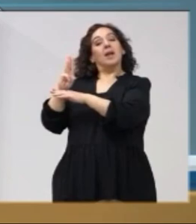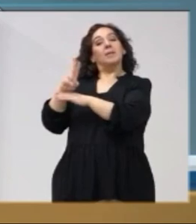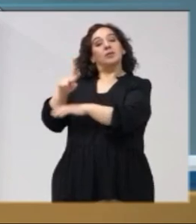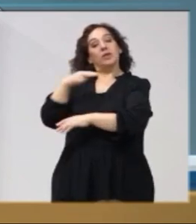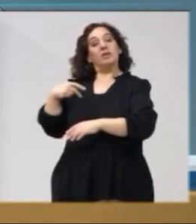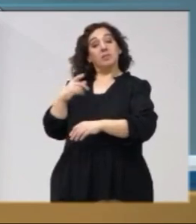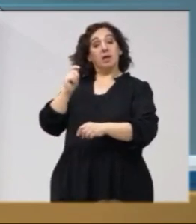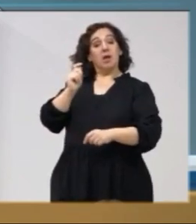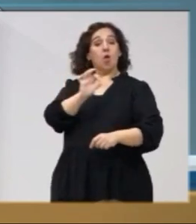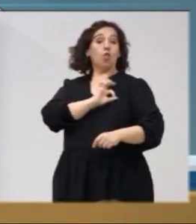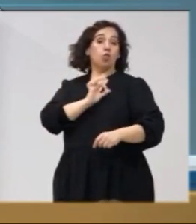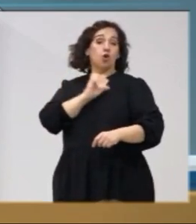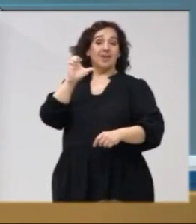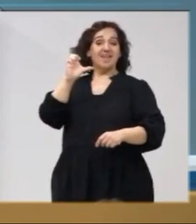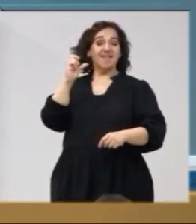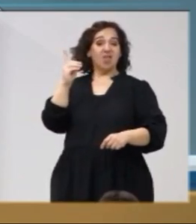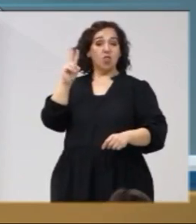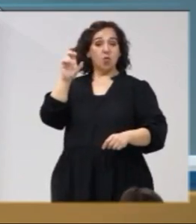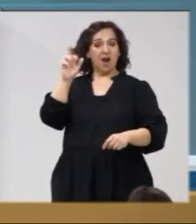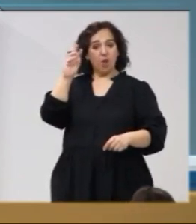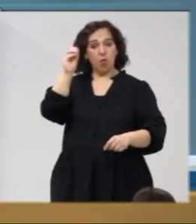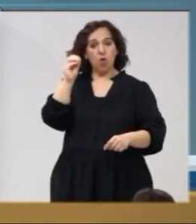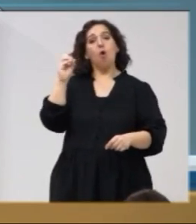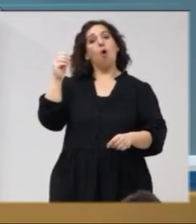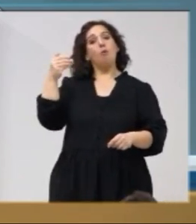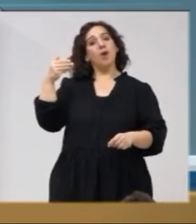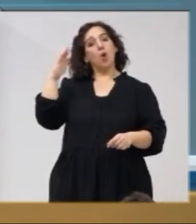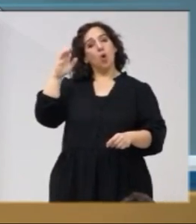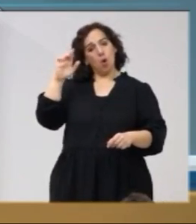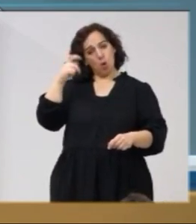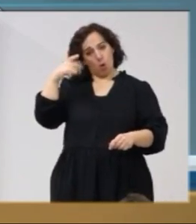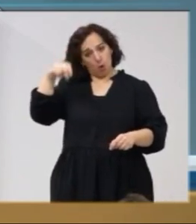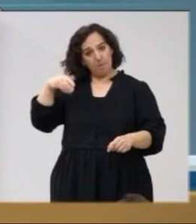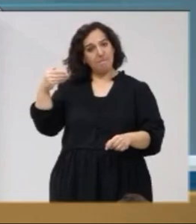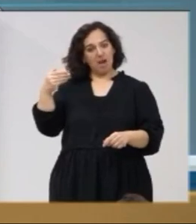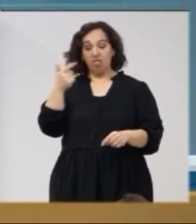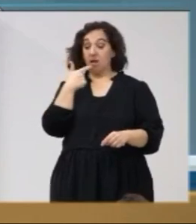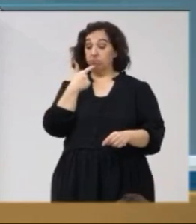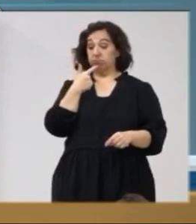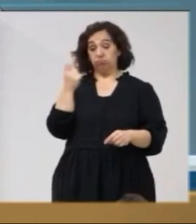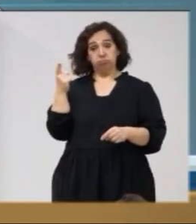don Eduardo Obregón Barreda, que suspendió a un diputado